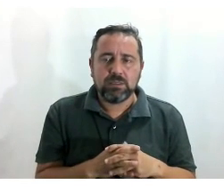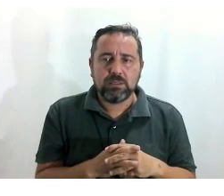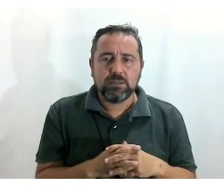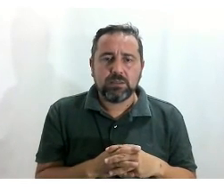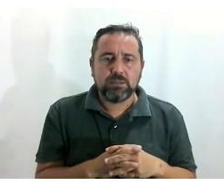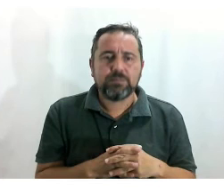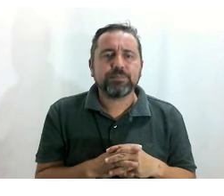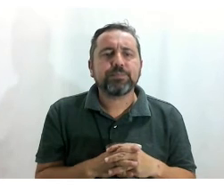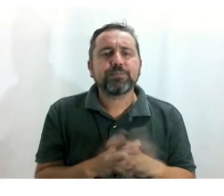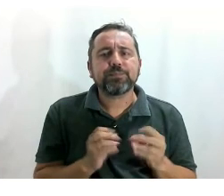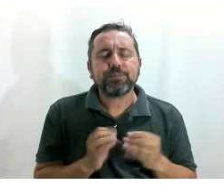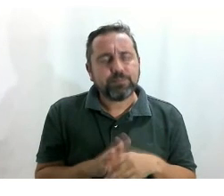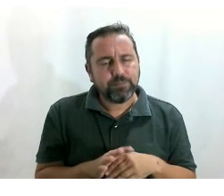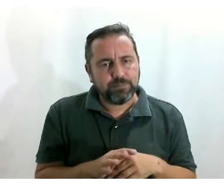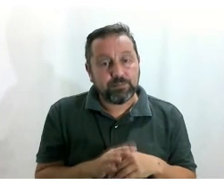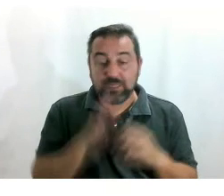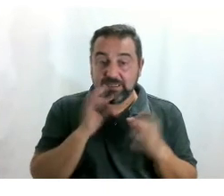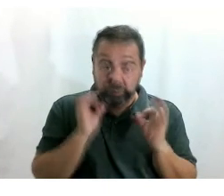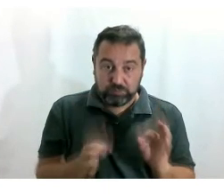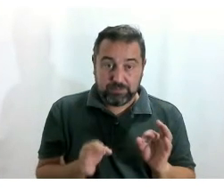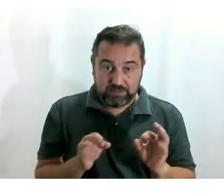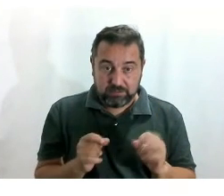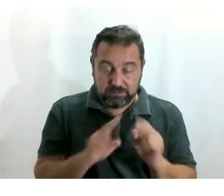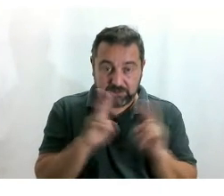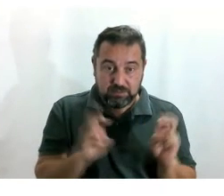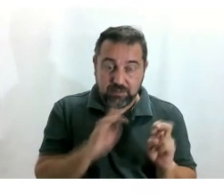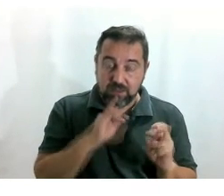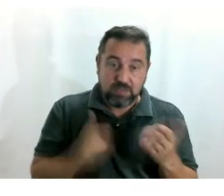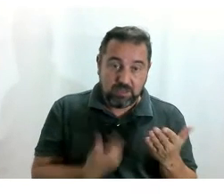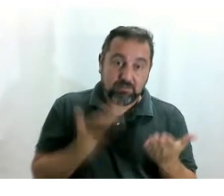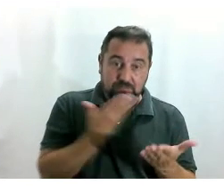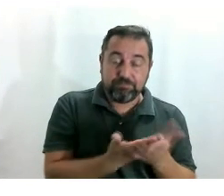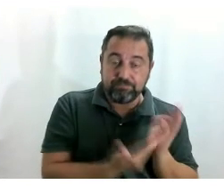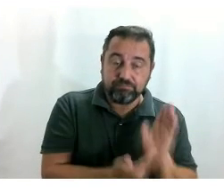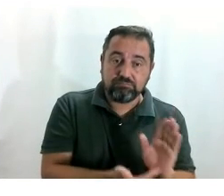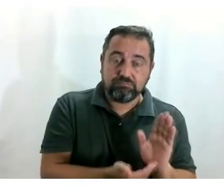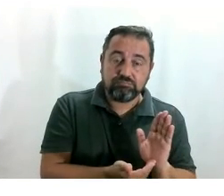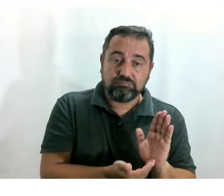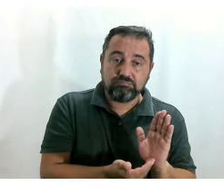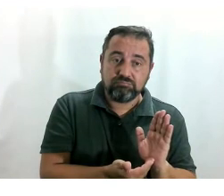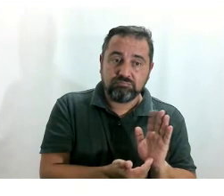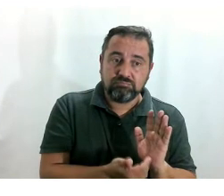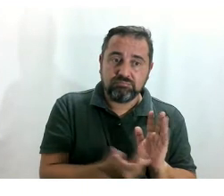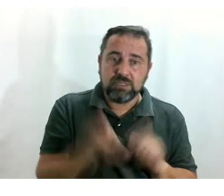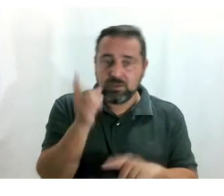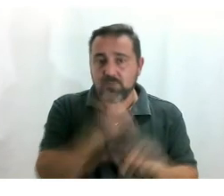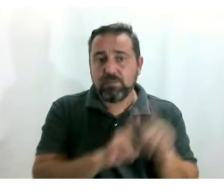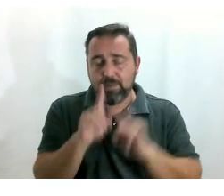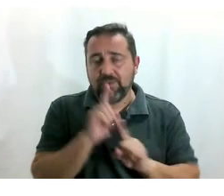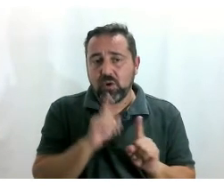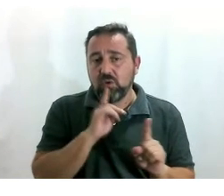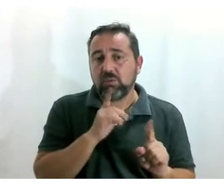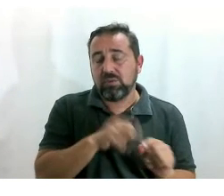Muy bien. Seguramente esta cuestión que acabamos de plantear es una preocupación